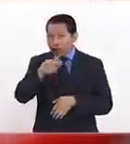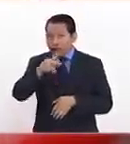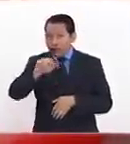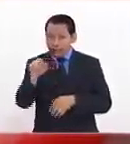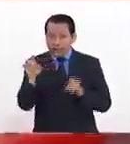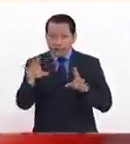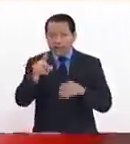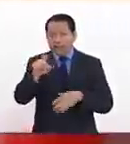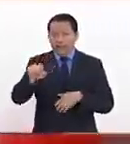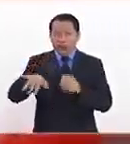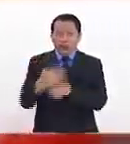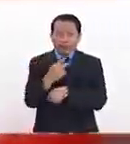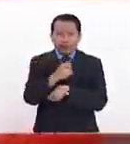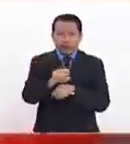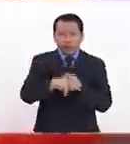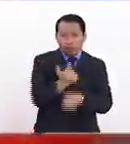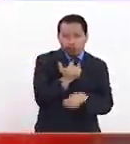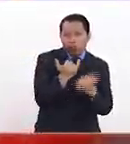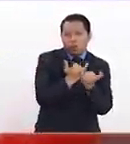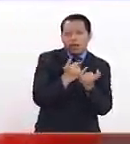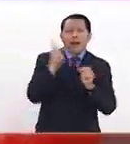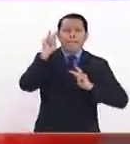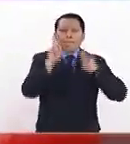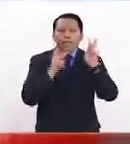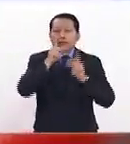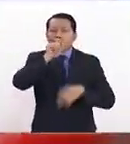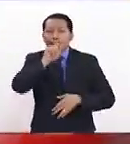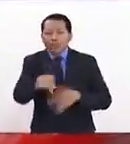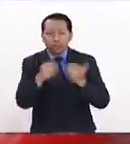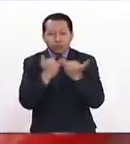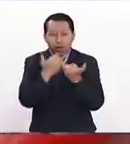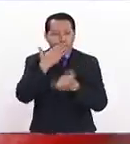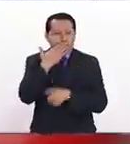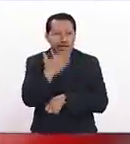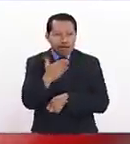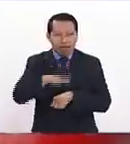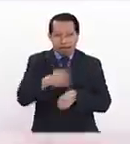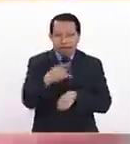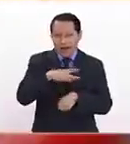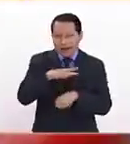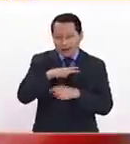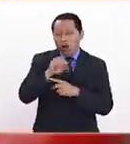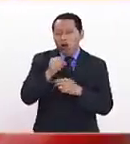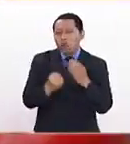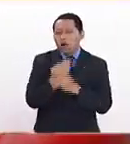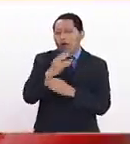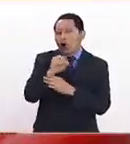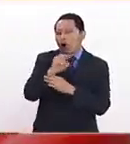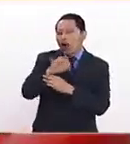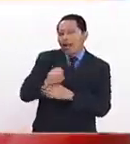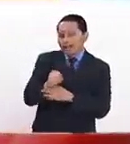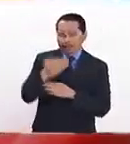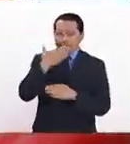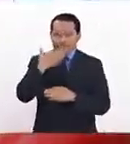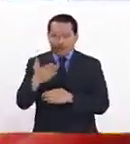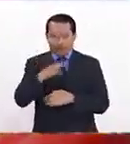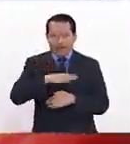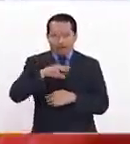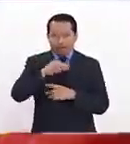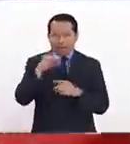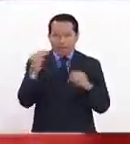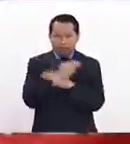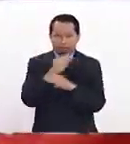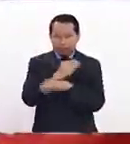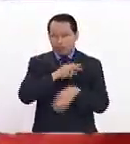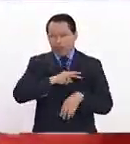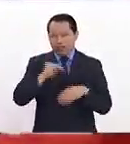Ángeles 115-112, pero la visita también sonrió. Los Pelícanos de Nueva Orleans se metieron a la casa del Miami Heat para vencer